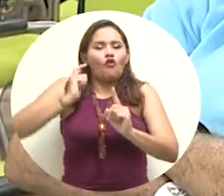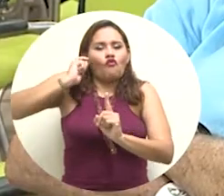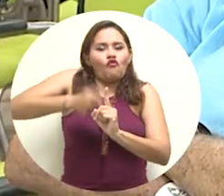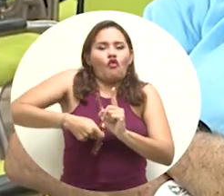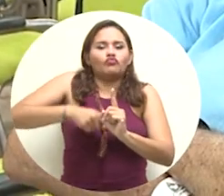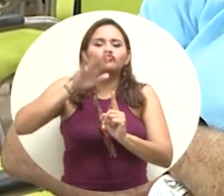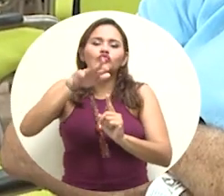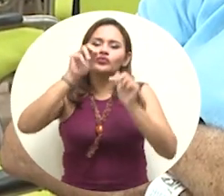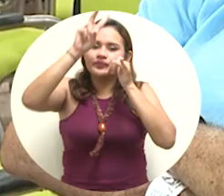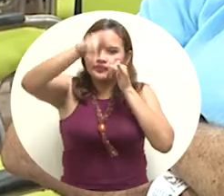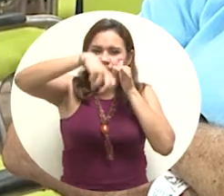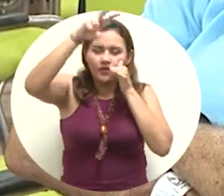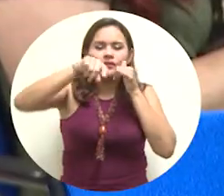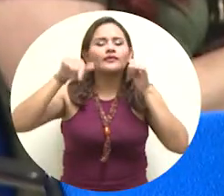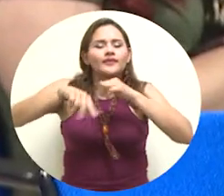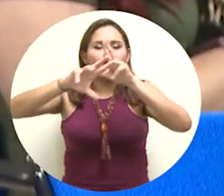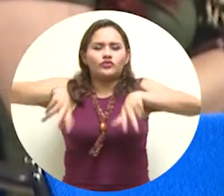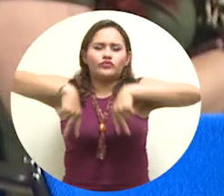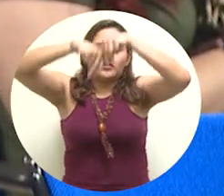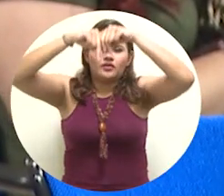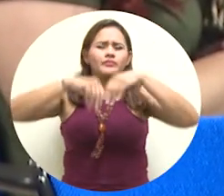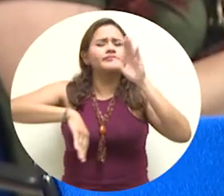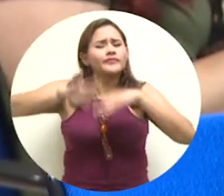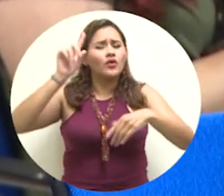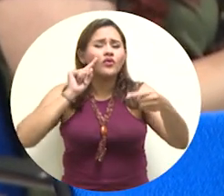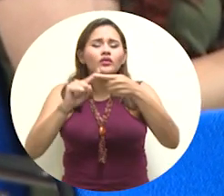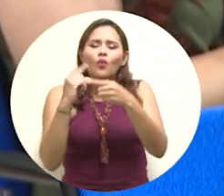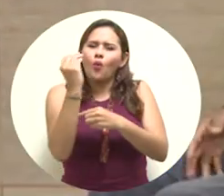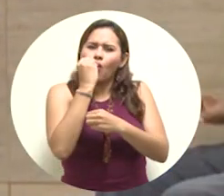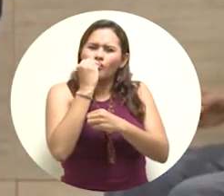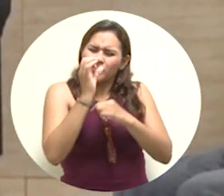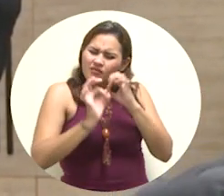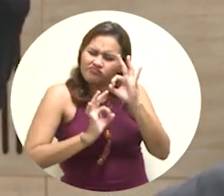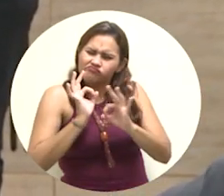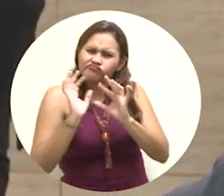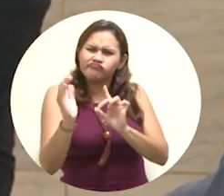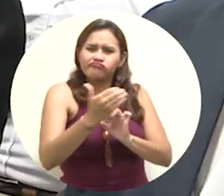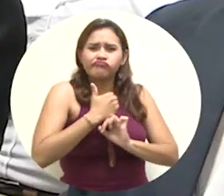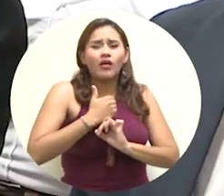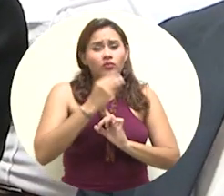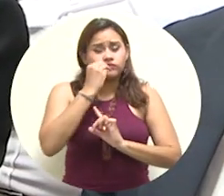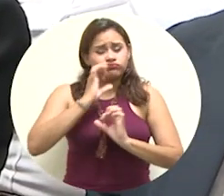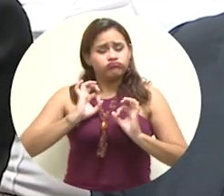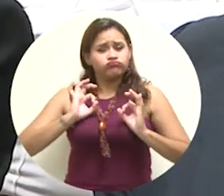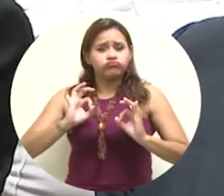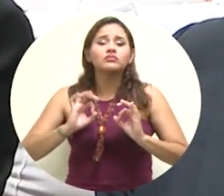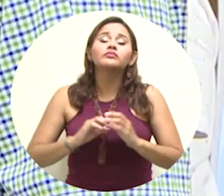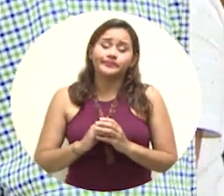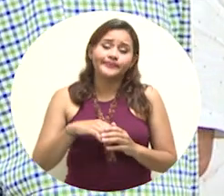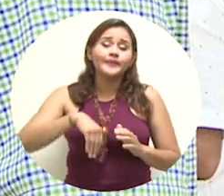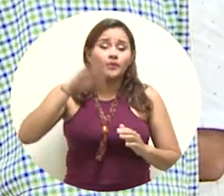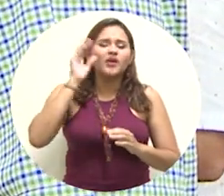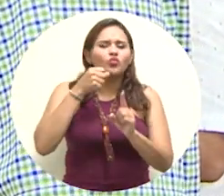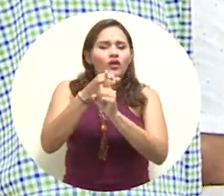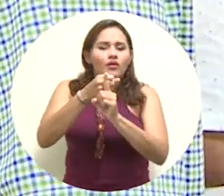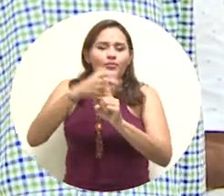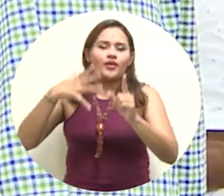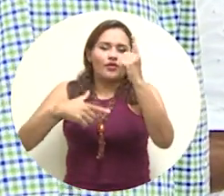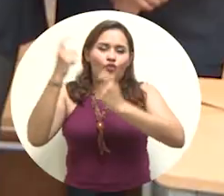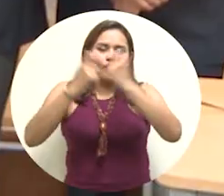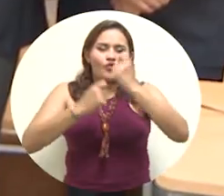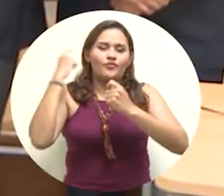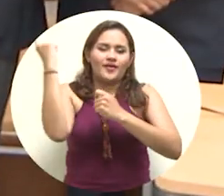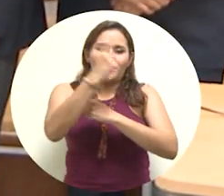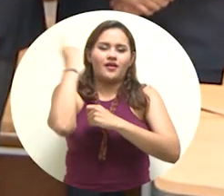ingeniero agrónomo en la sociedad como garante de la seguridad alimentaria nutricional de la población mundial y su impacto en la economía de